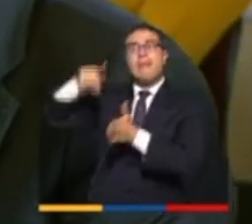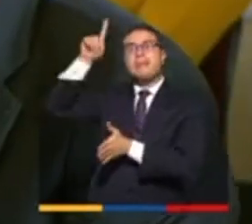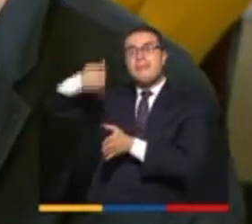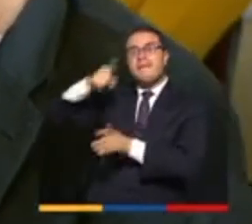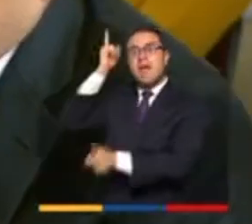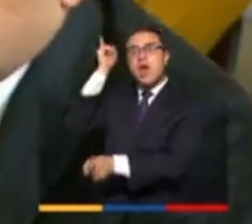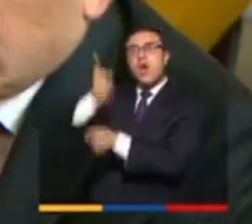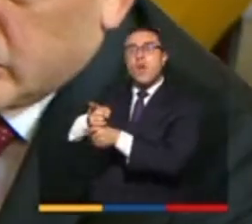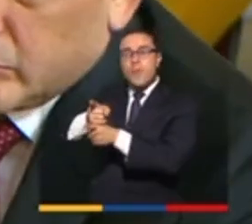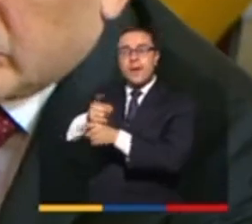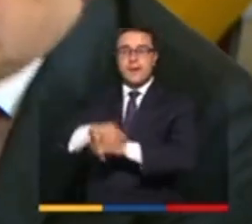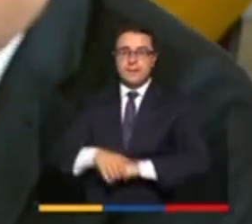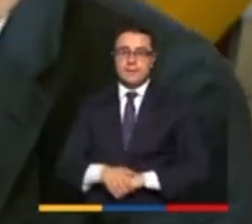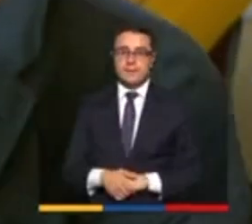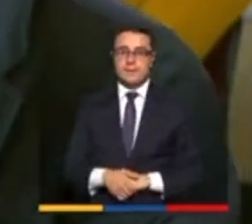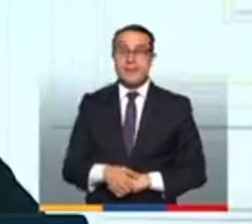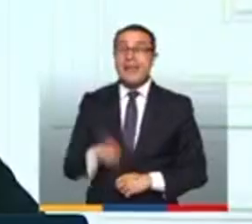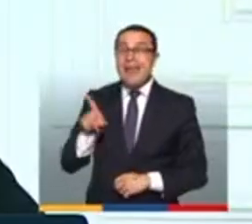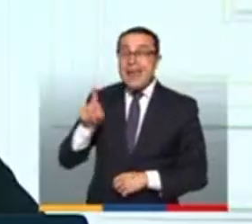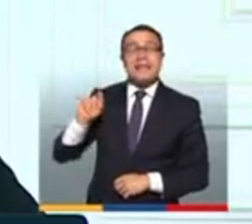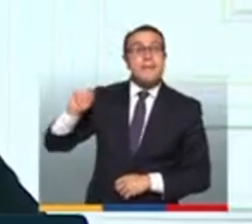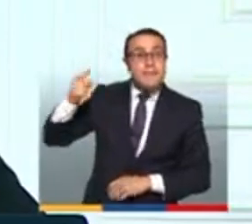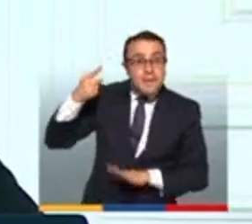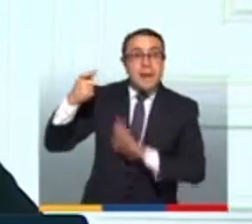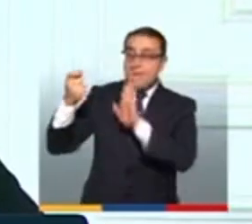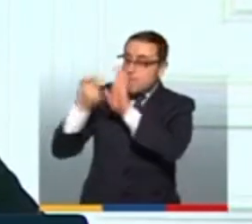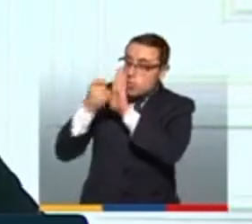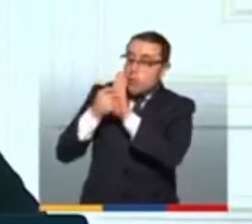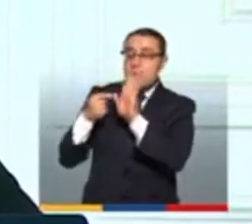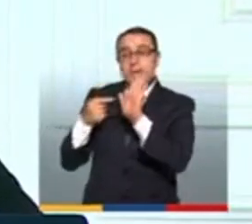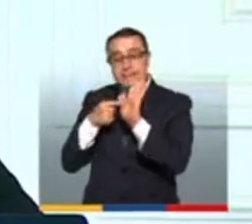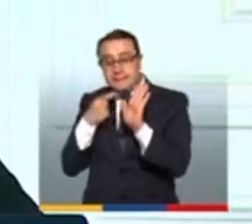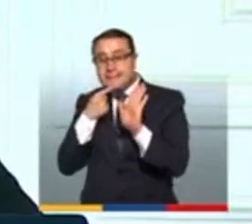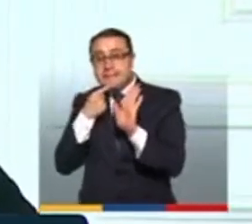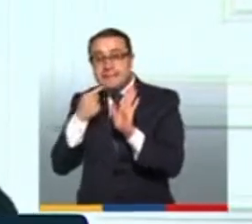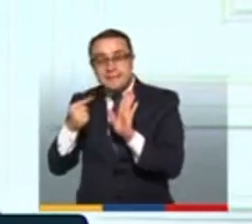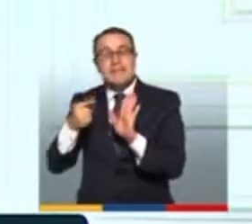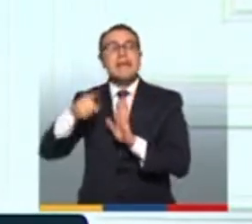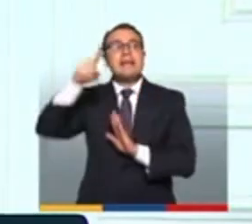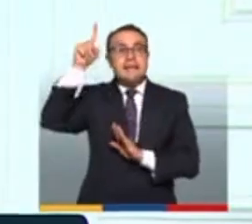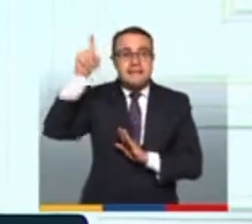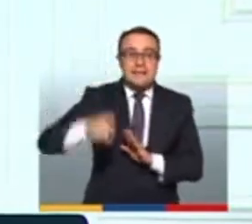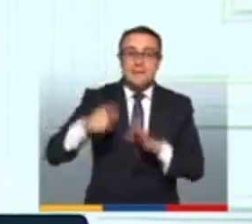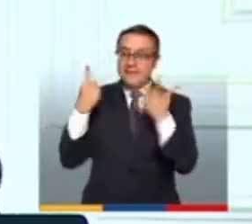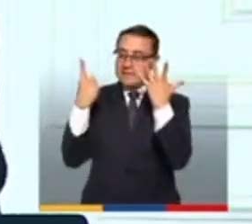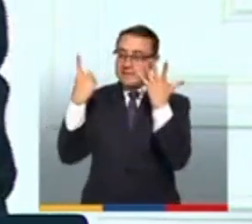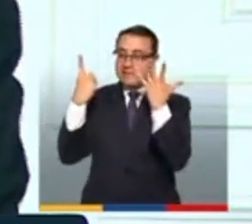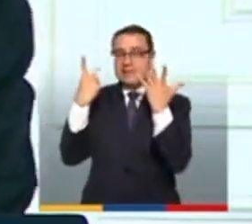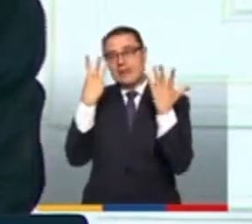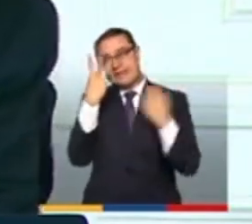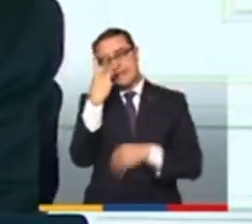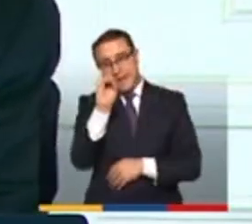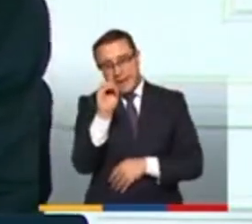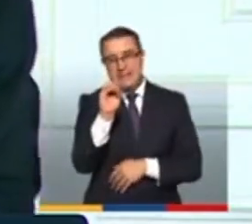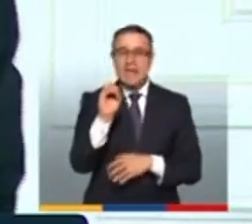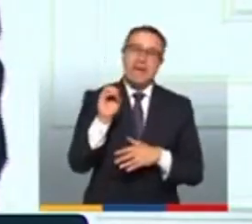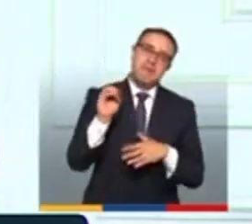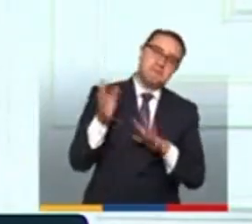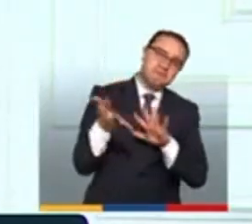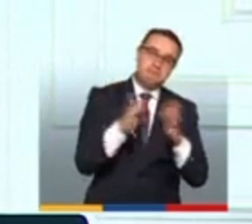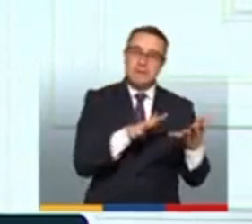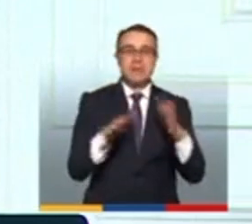Ese es el primer requisito. Y si el primer punto del primer requisito dice que vale de 30 a 60